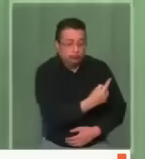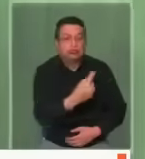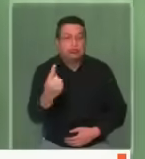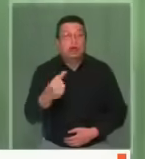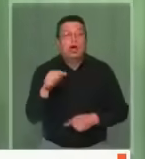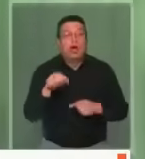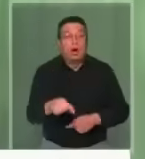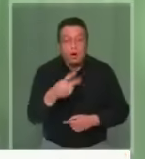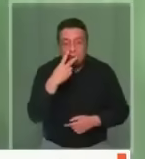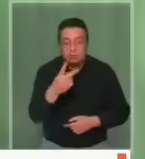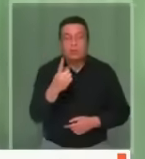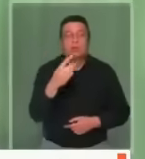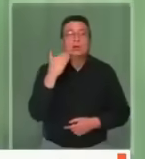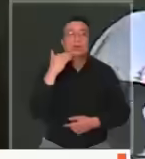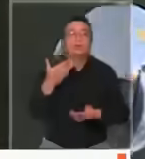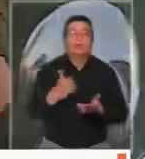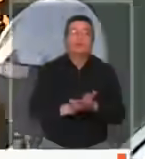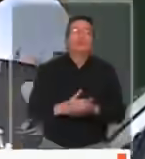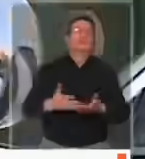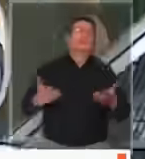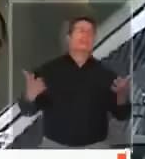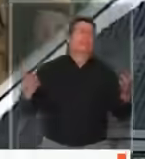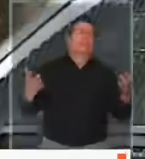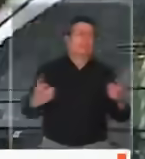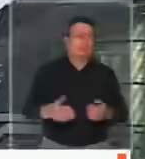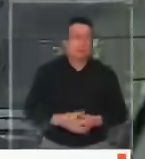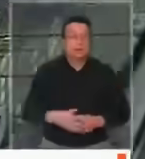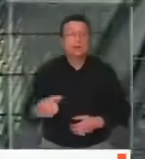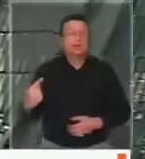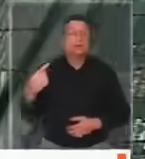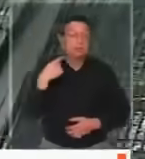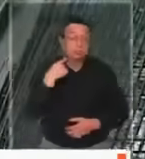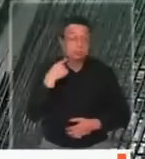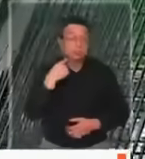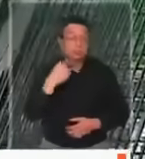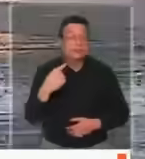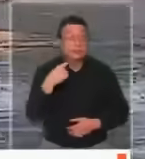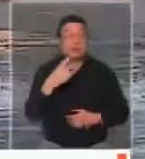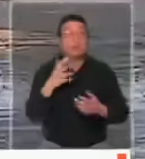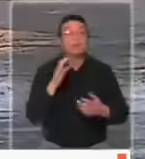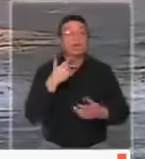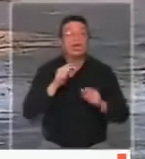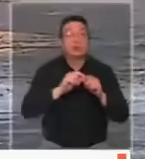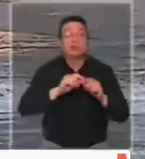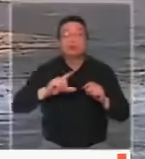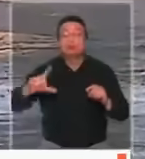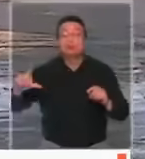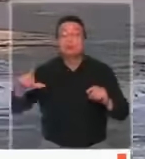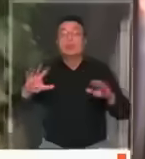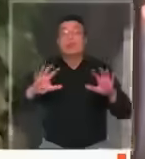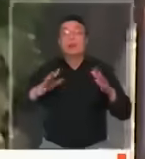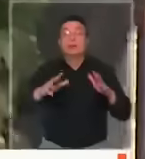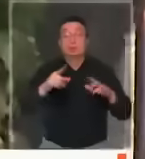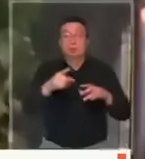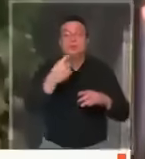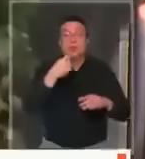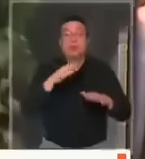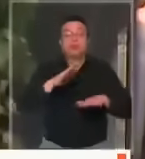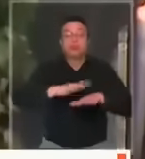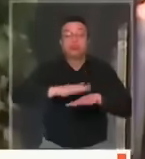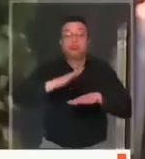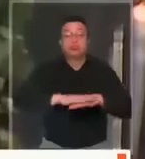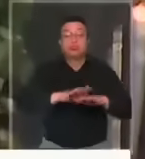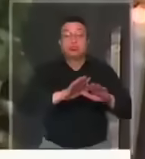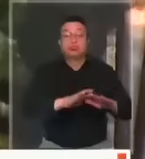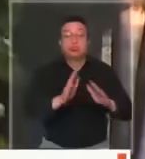llego y me encuentro con que hay un niño muerto. Un trágico accidente del que se investiga su origen, que estaría relacionado a una fuente calórica en